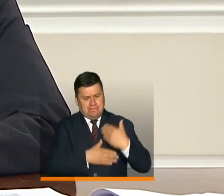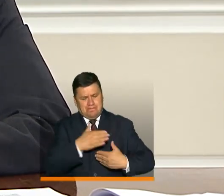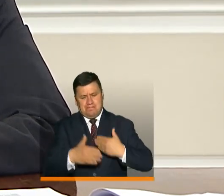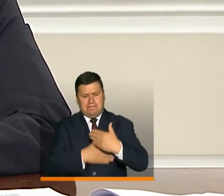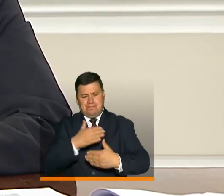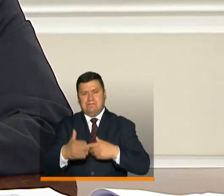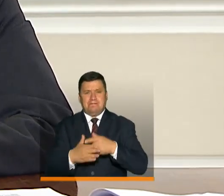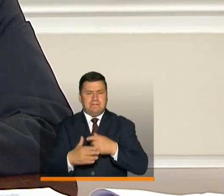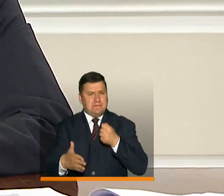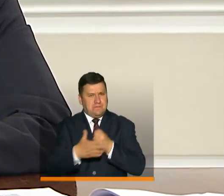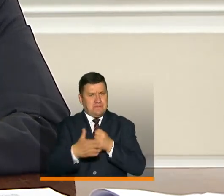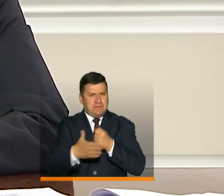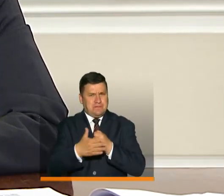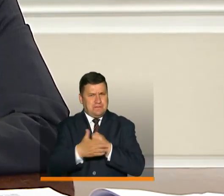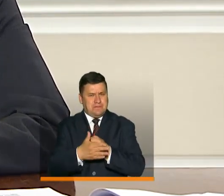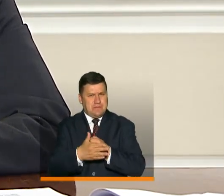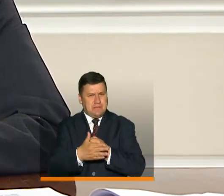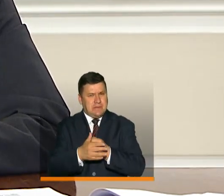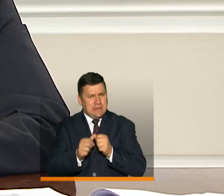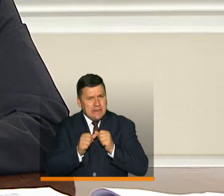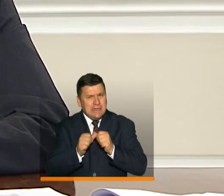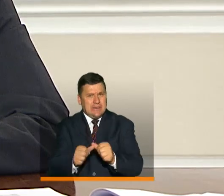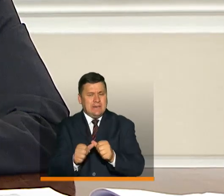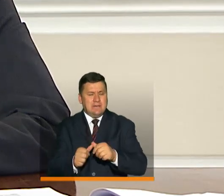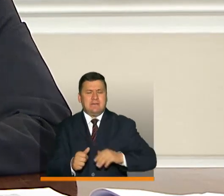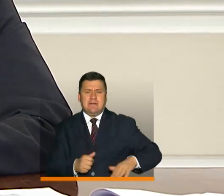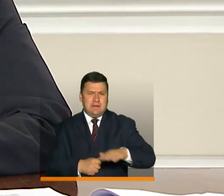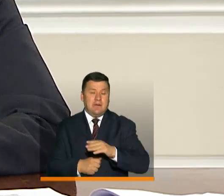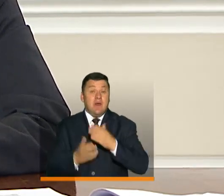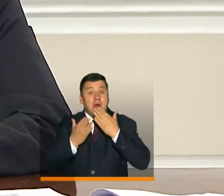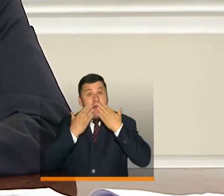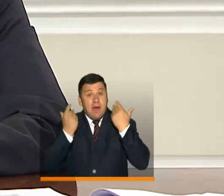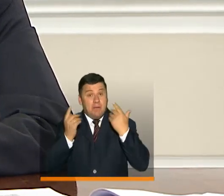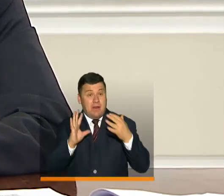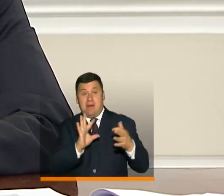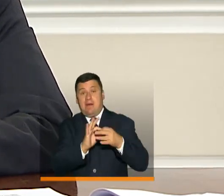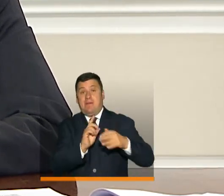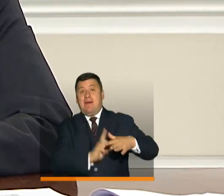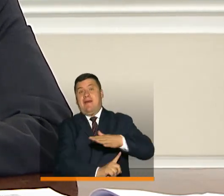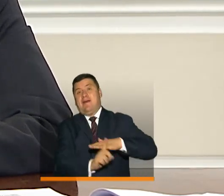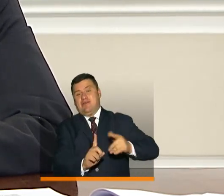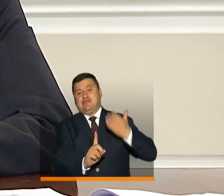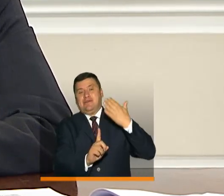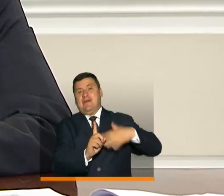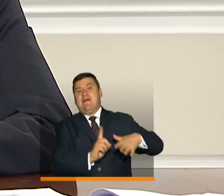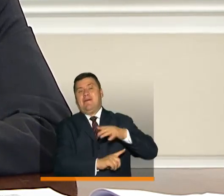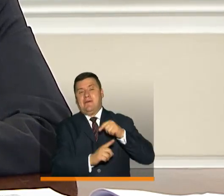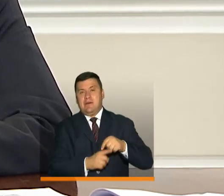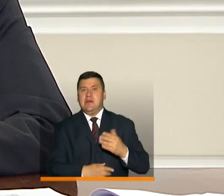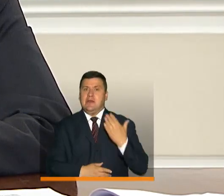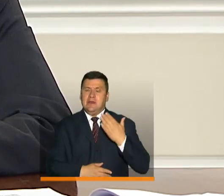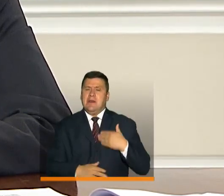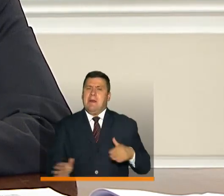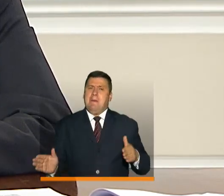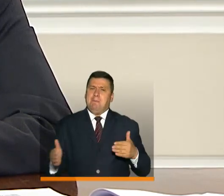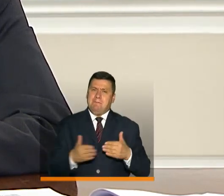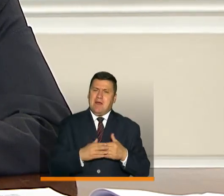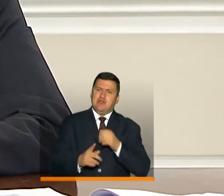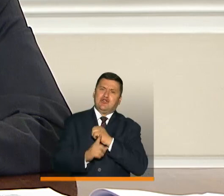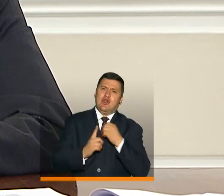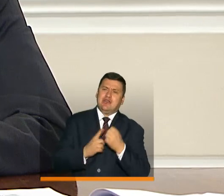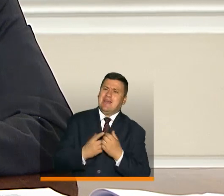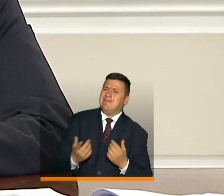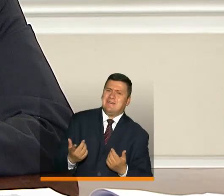de impulsar esa reactivación sostenible que es amigable con el medio ambiente, también nos ha permitido seguir cerrando brechas